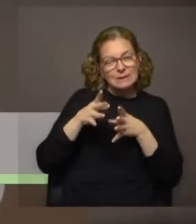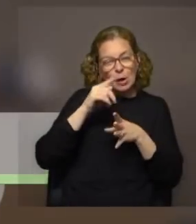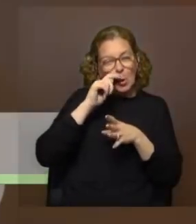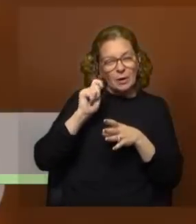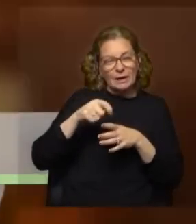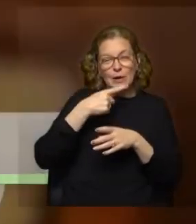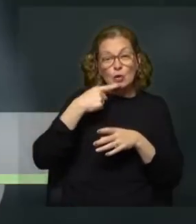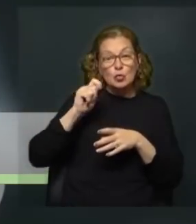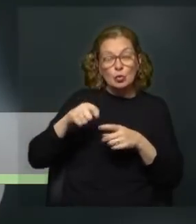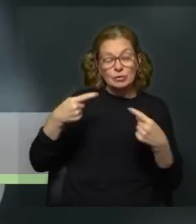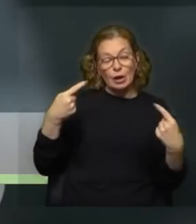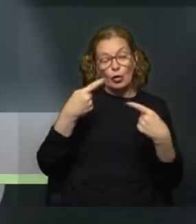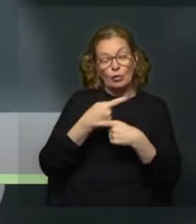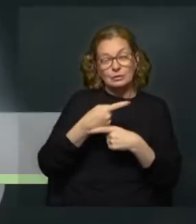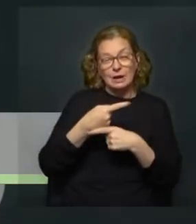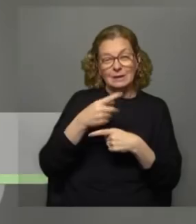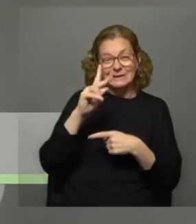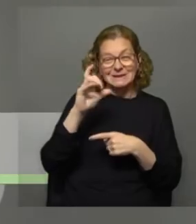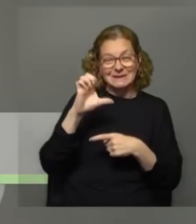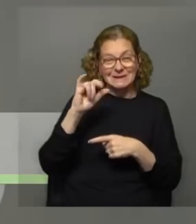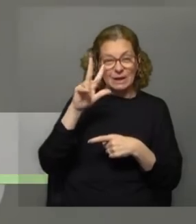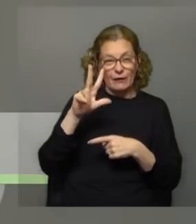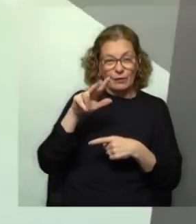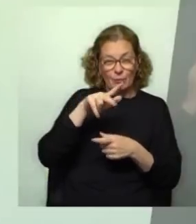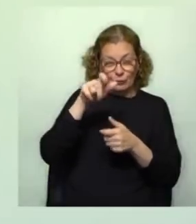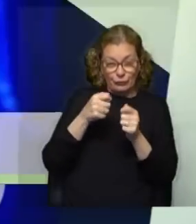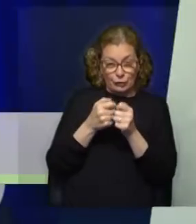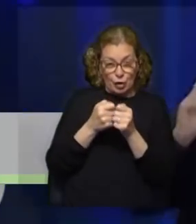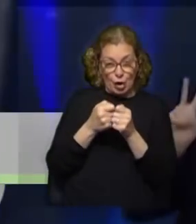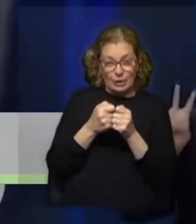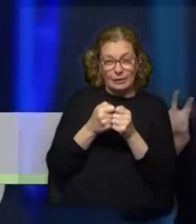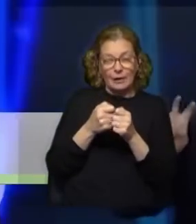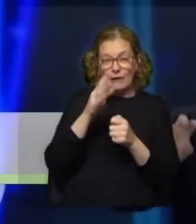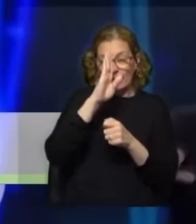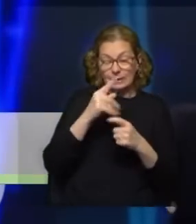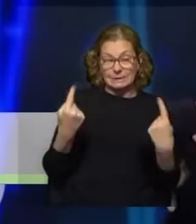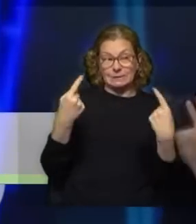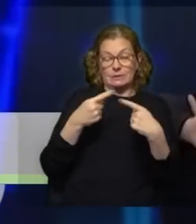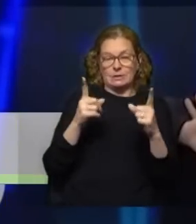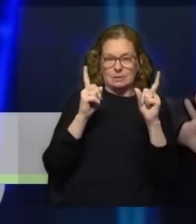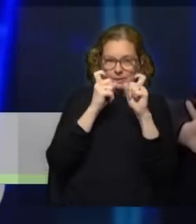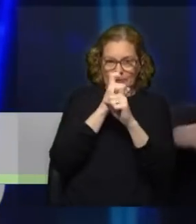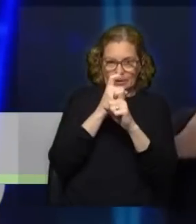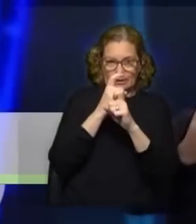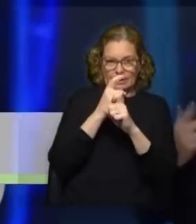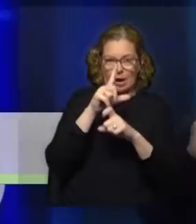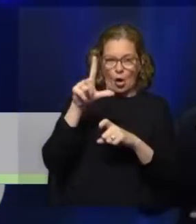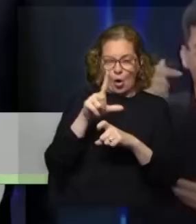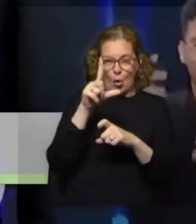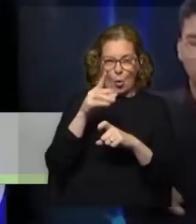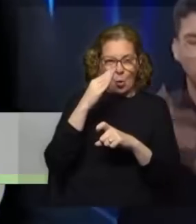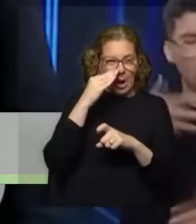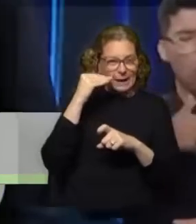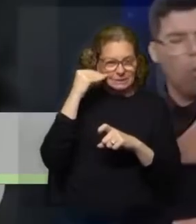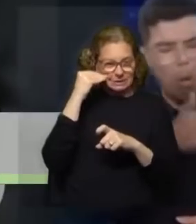Ucrania Rusia bombardeó la capital kiev con drones kamikaze en Brasil duro debate entre el ex presidente y actual candidato Luis